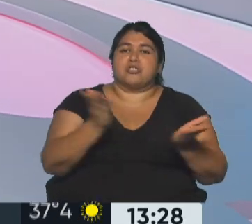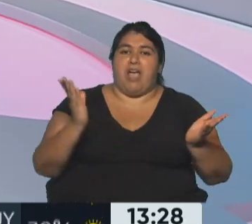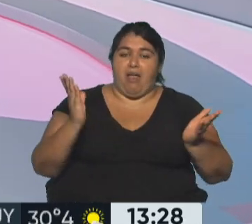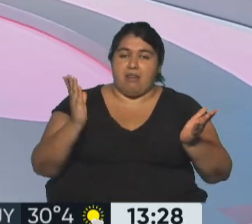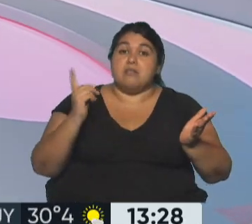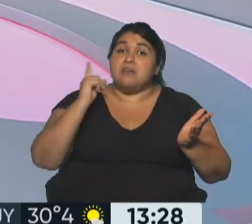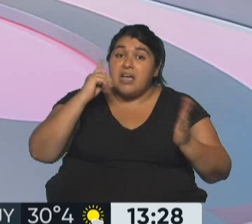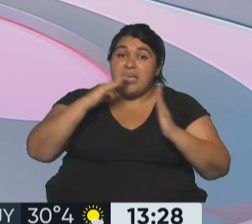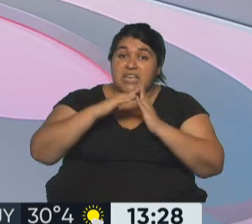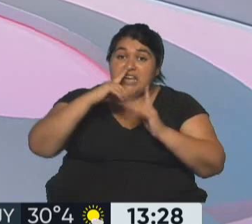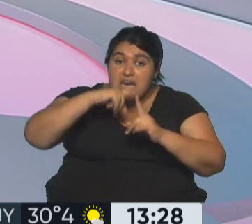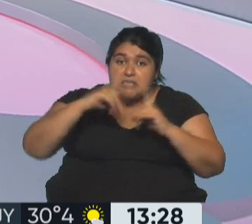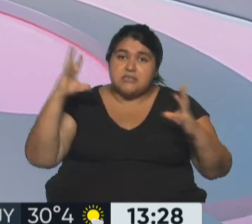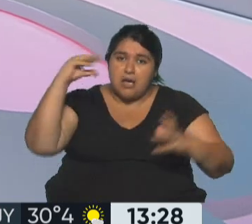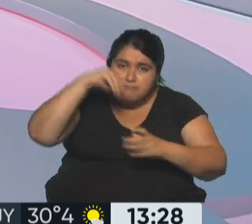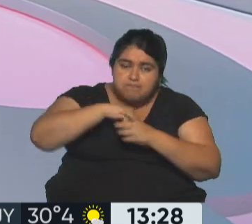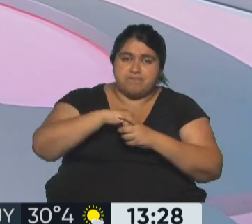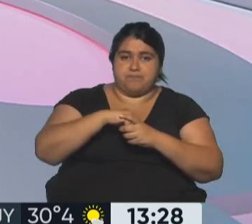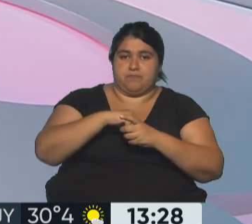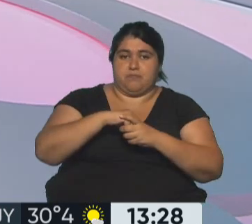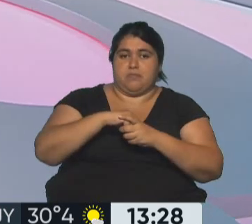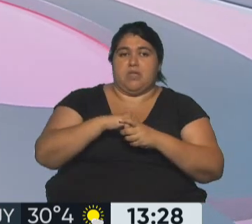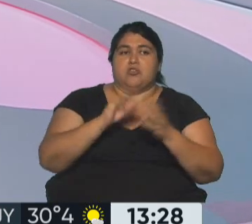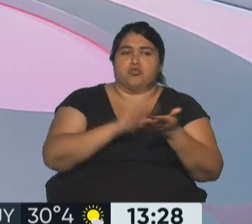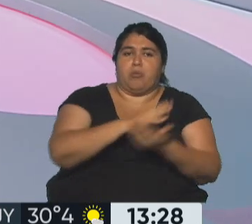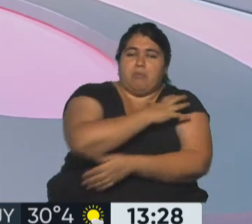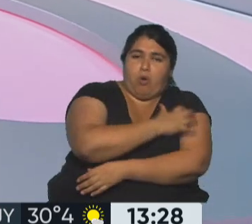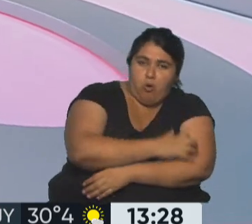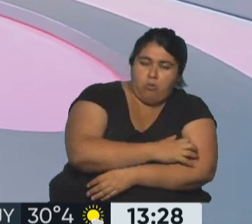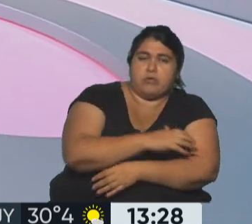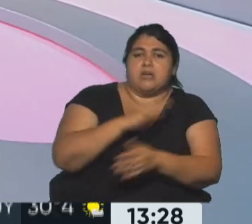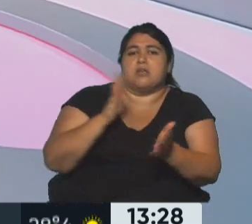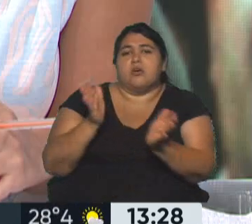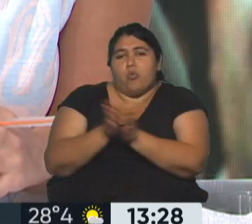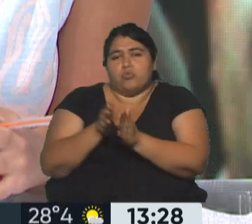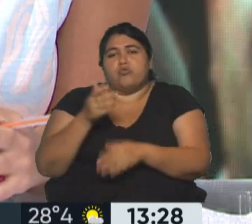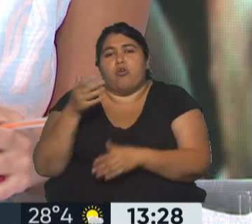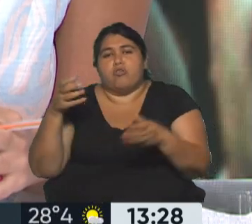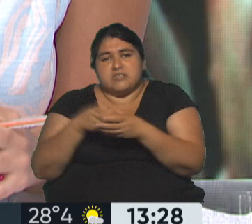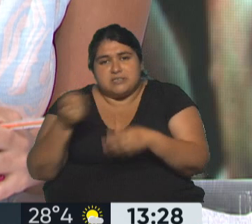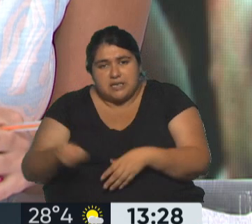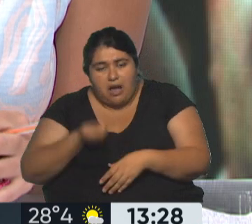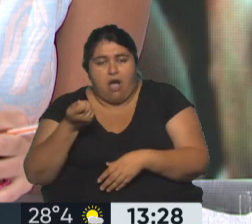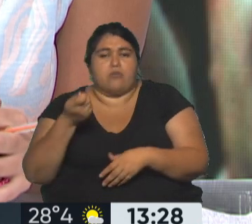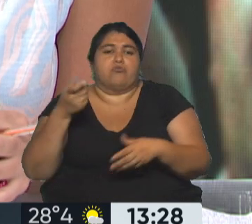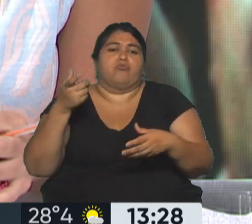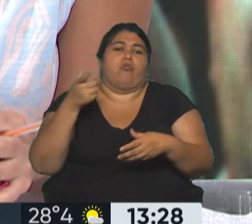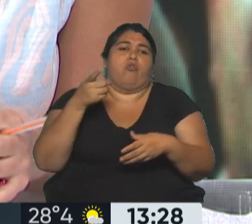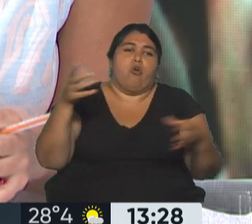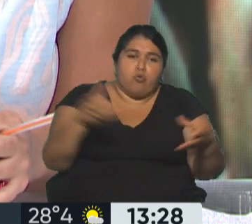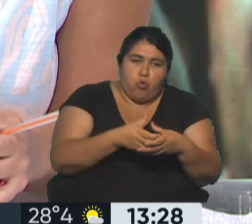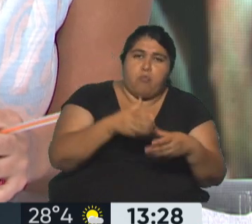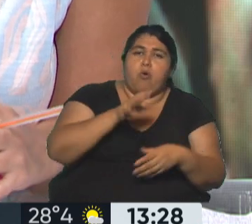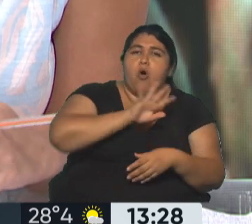Católica, con el mundo de los pobres, con los sindicatos, con los movimientos sociales, con los pueblos originarios,